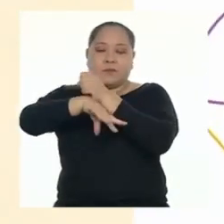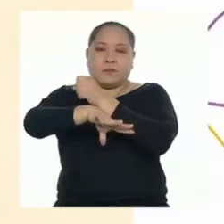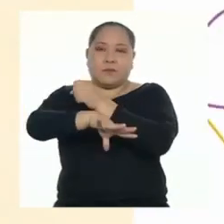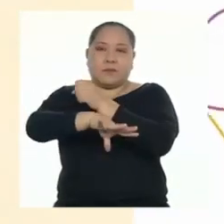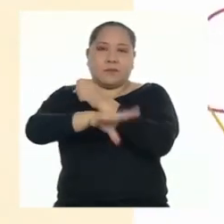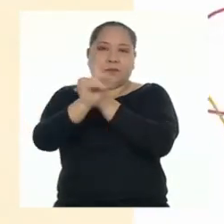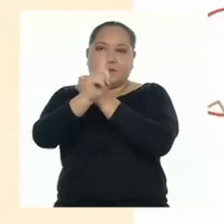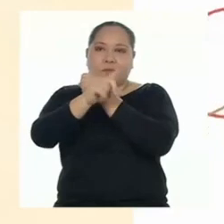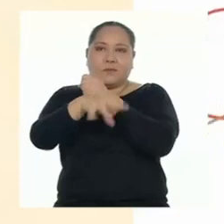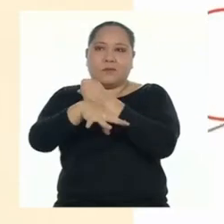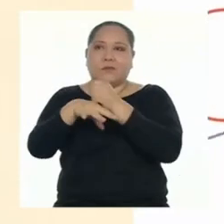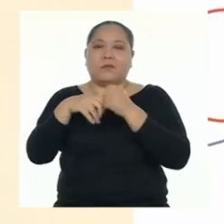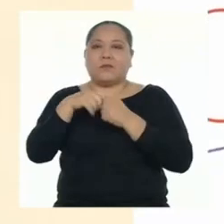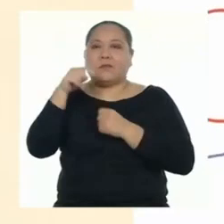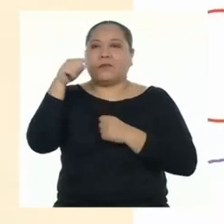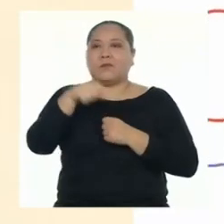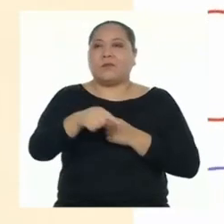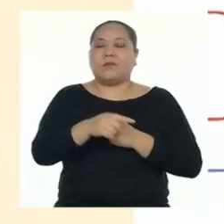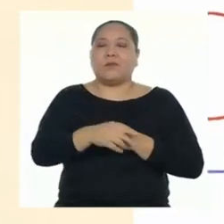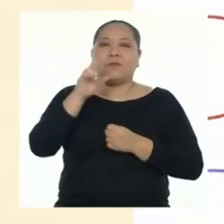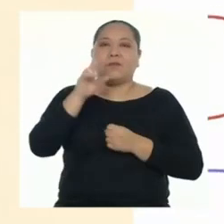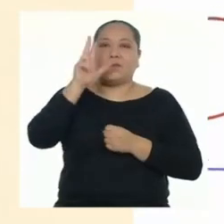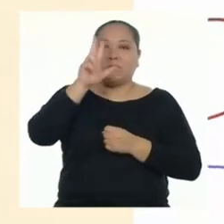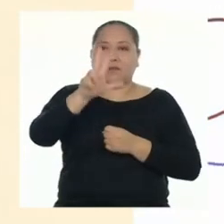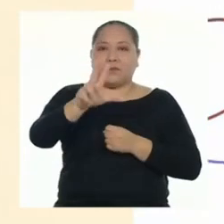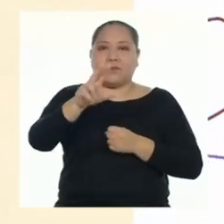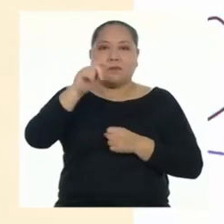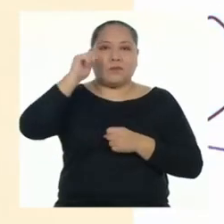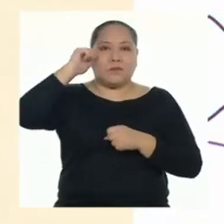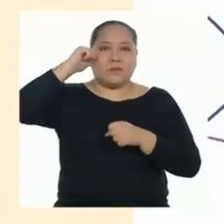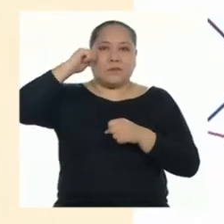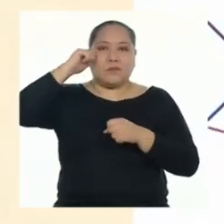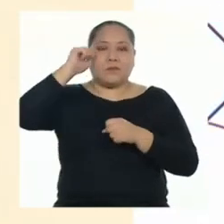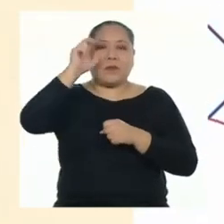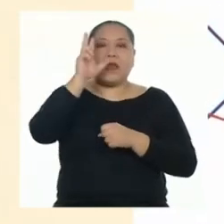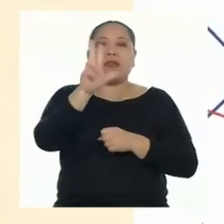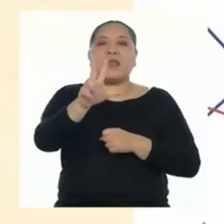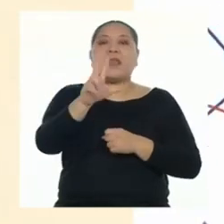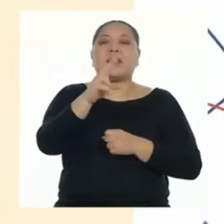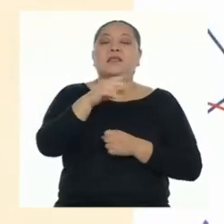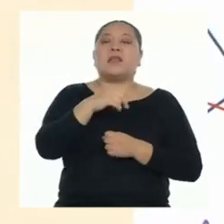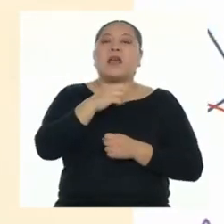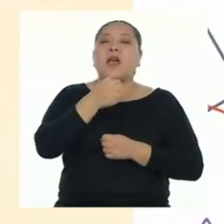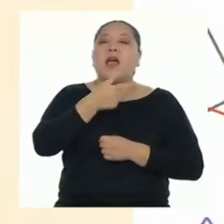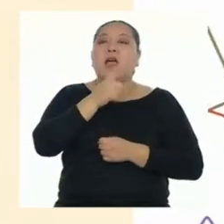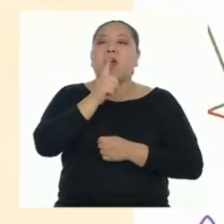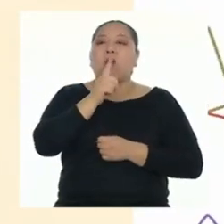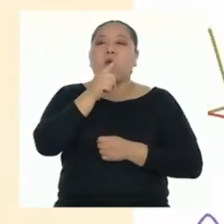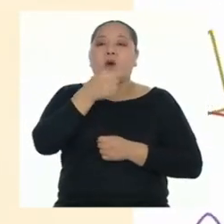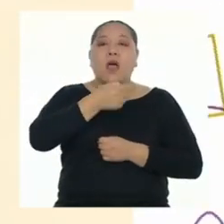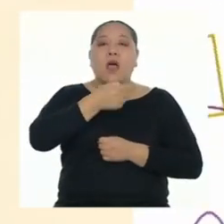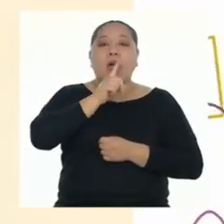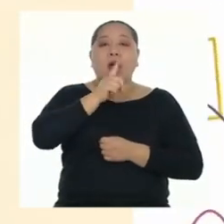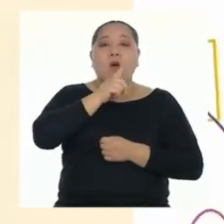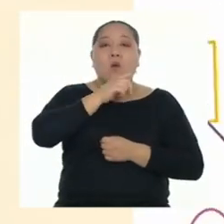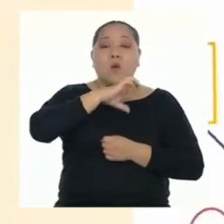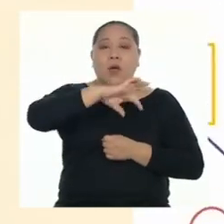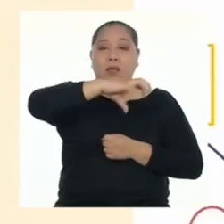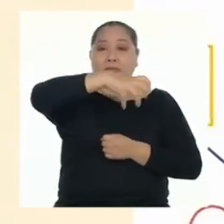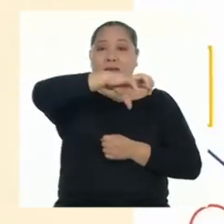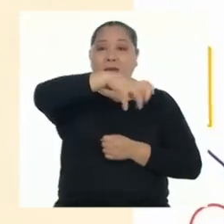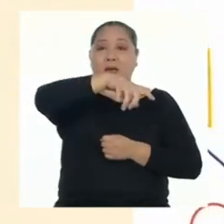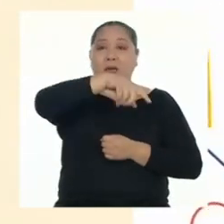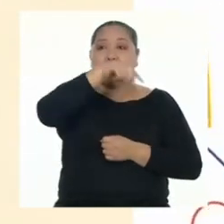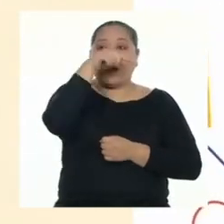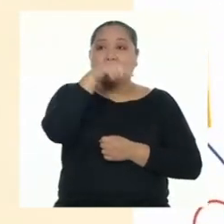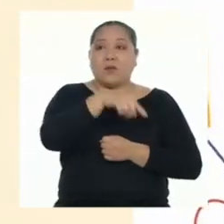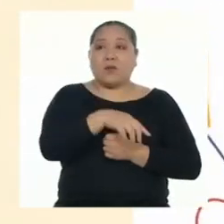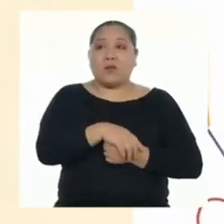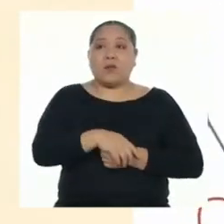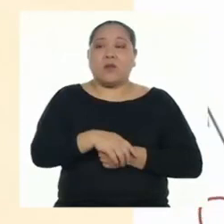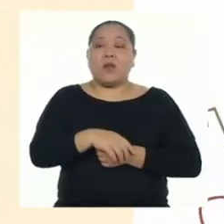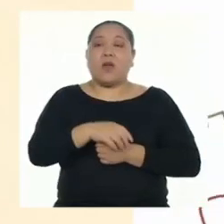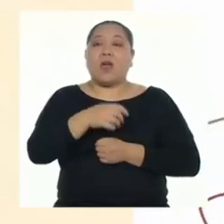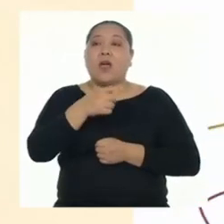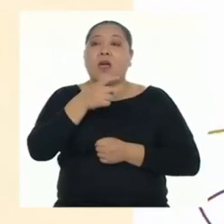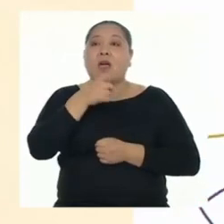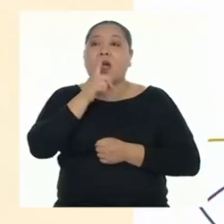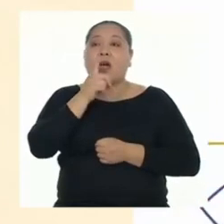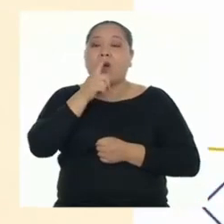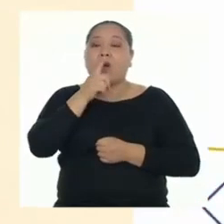muestras. En mi caso, lo realicé con 3 muestras de agua. Agua mineral,